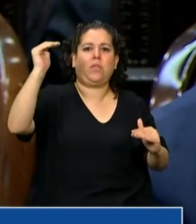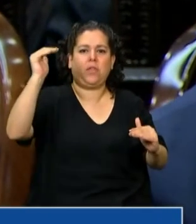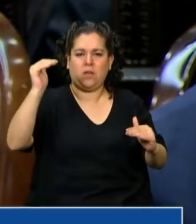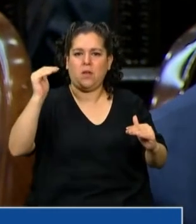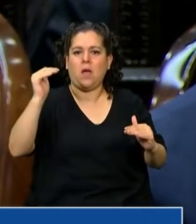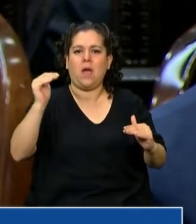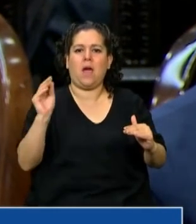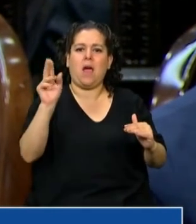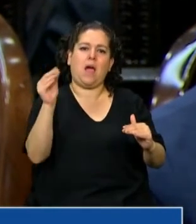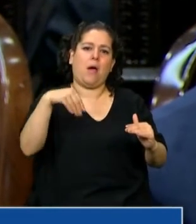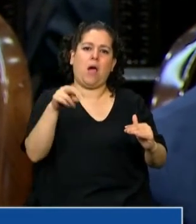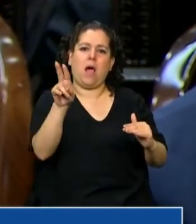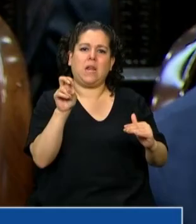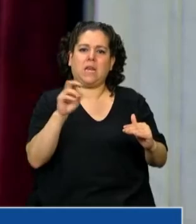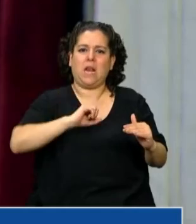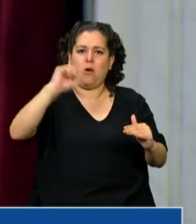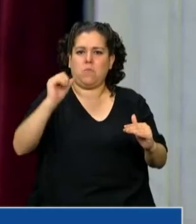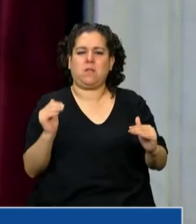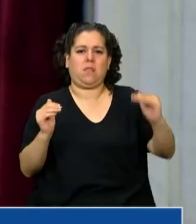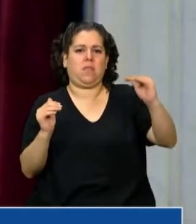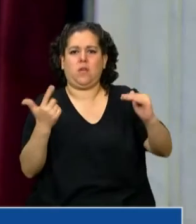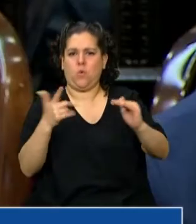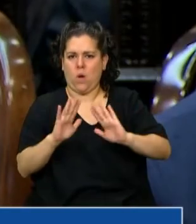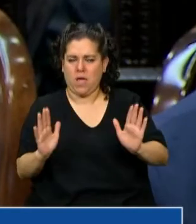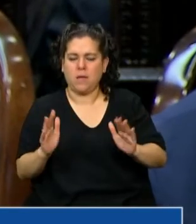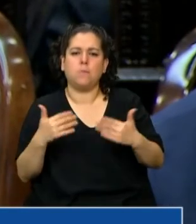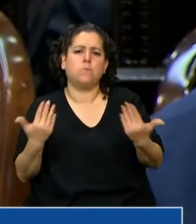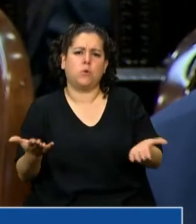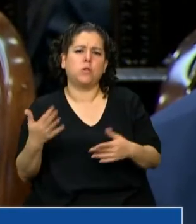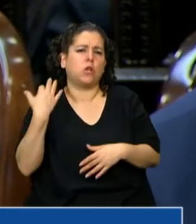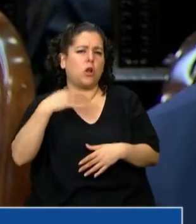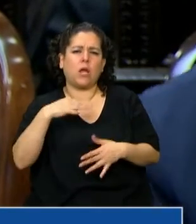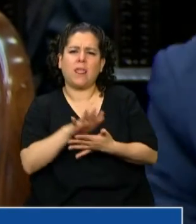salario. Entonces, para cerrar, presidente, Su tiempo, diputado. lo que tenemos que hacer,